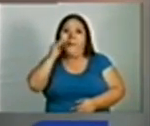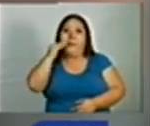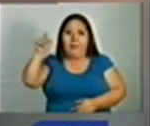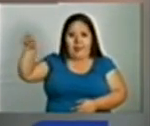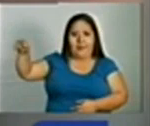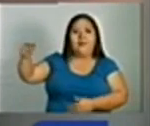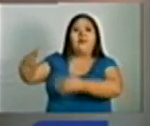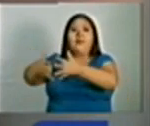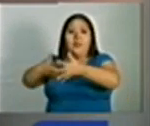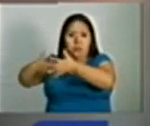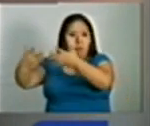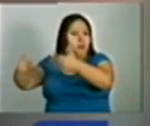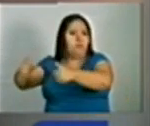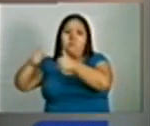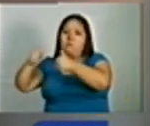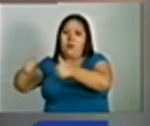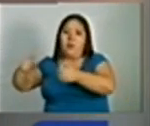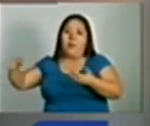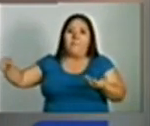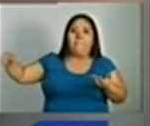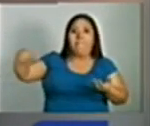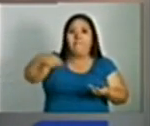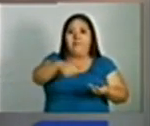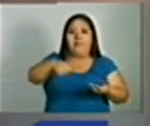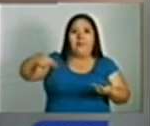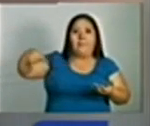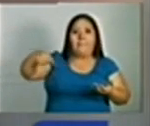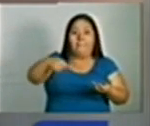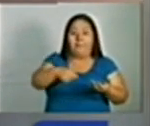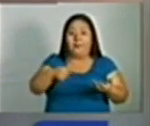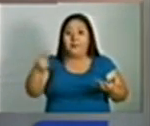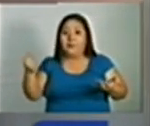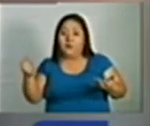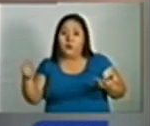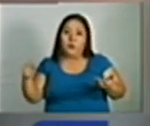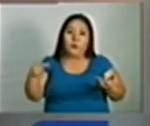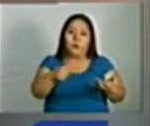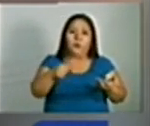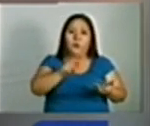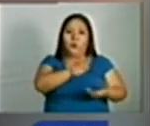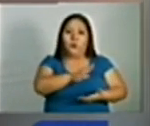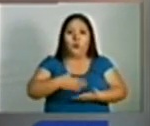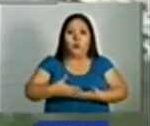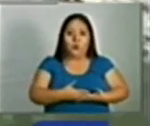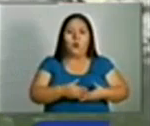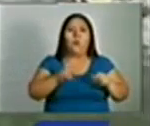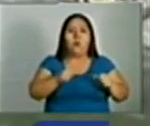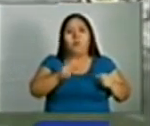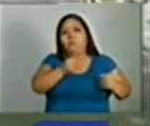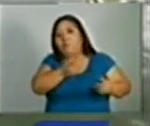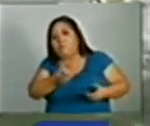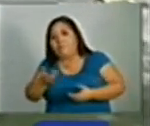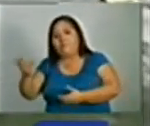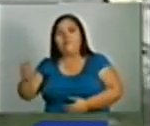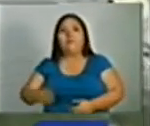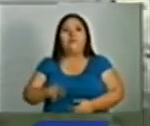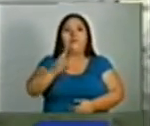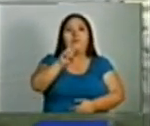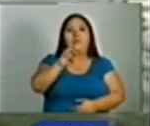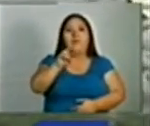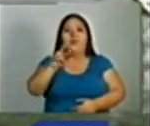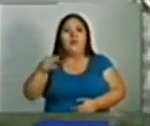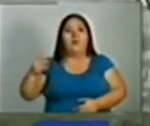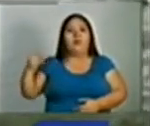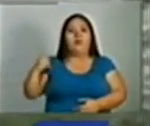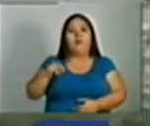establecidos, mandan los dineros necesarios para que sus hijos puedan reunirse. En 2022, cerca